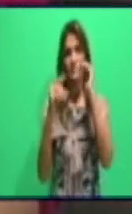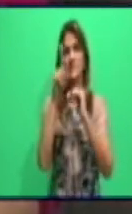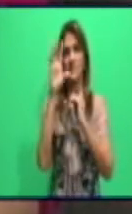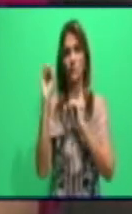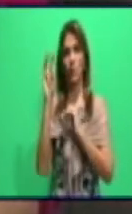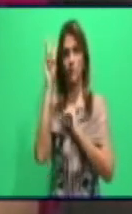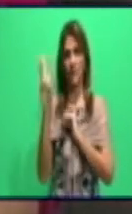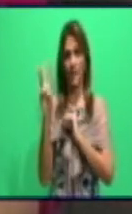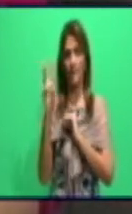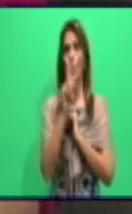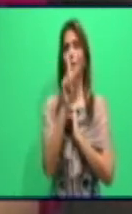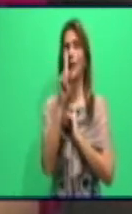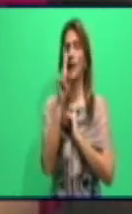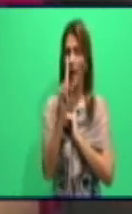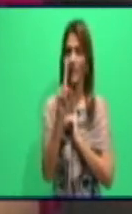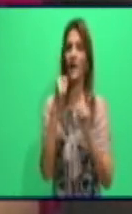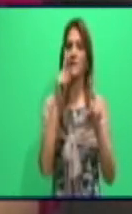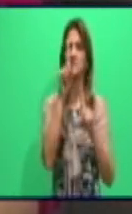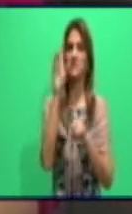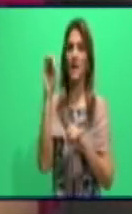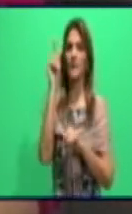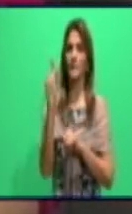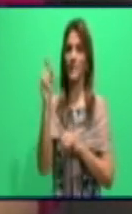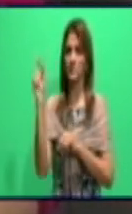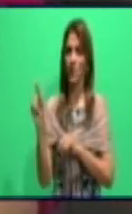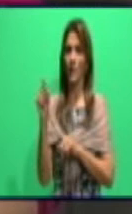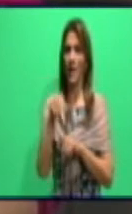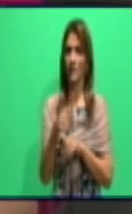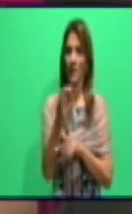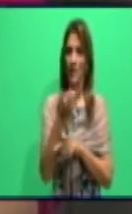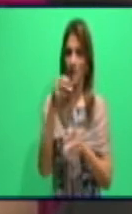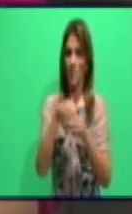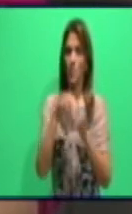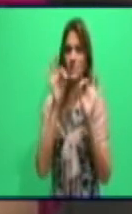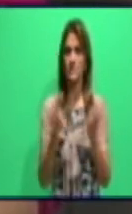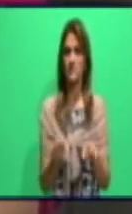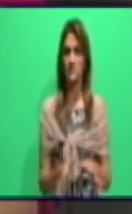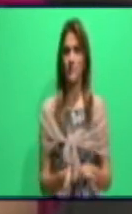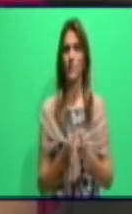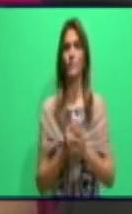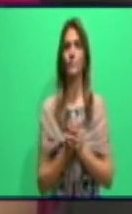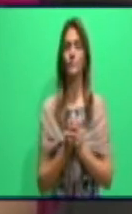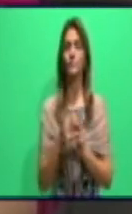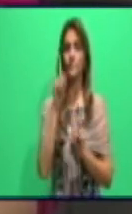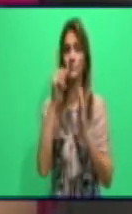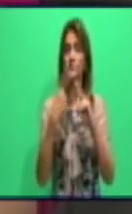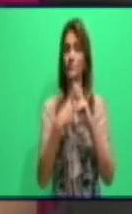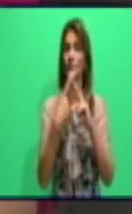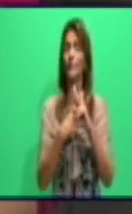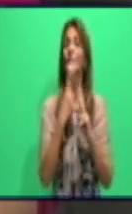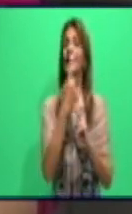100.000 habitantes en el caso de los dos municipios. Esto significa que, por ejemplo, en Bayamo, de cada 100.000